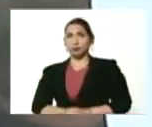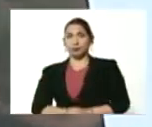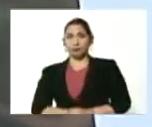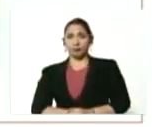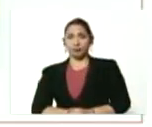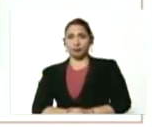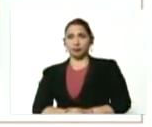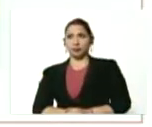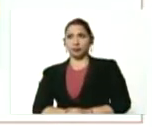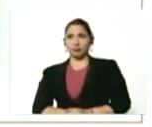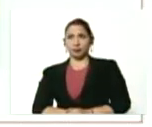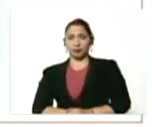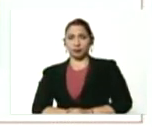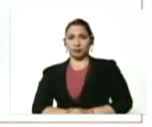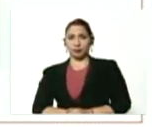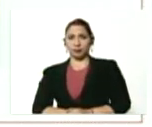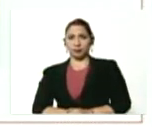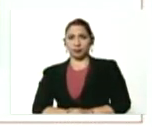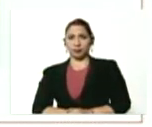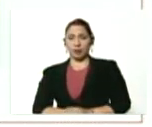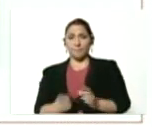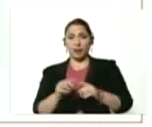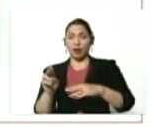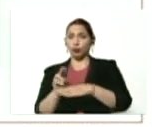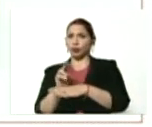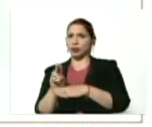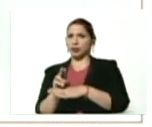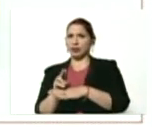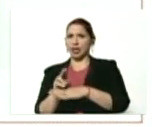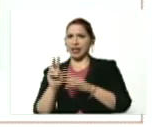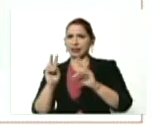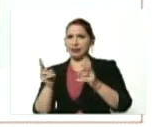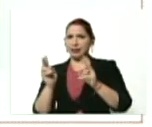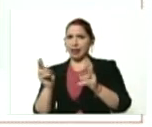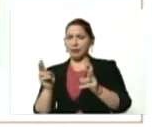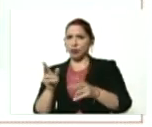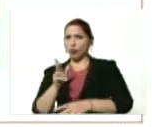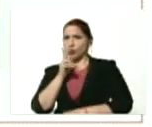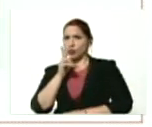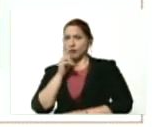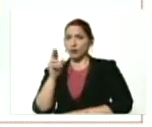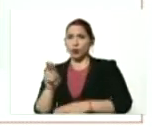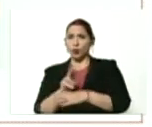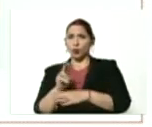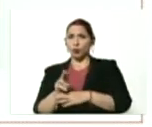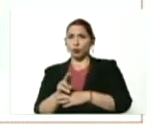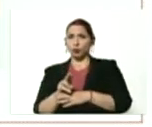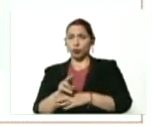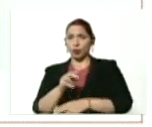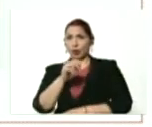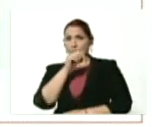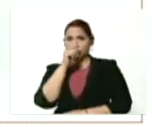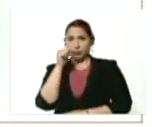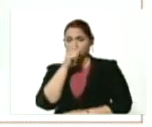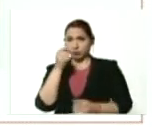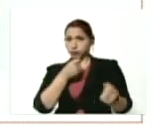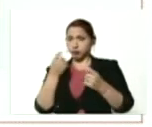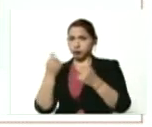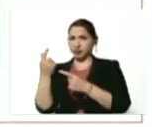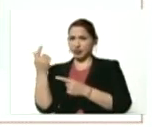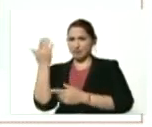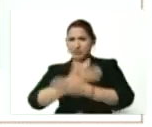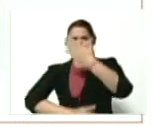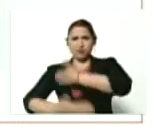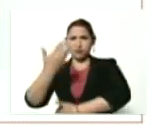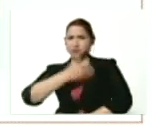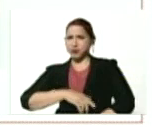Y él, para utilizar el término espantoso que utilizan los narcotraficantes colombianos, lo picó, lo asesinó